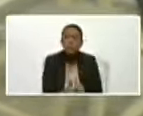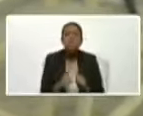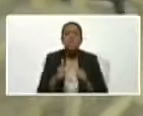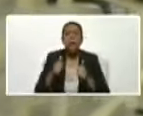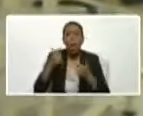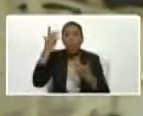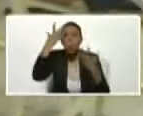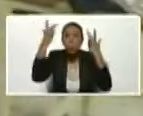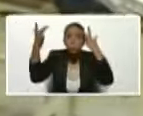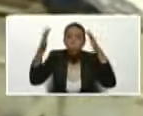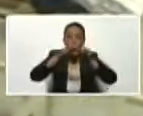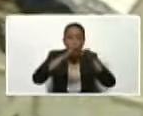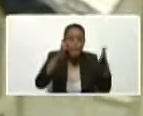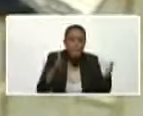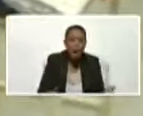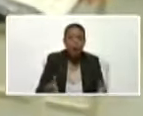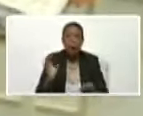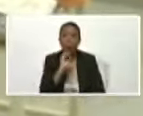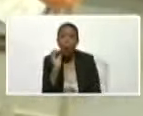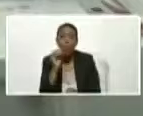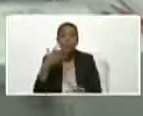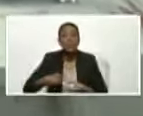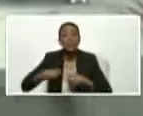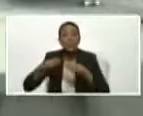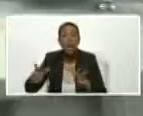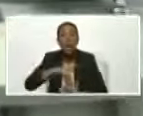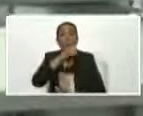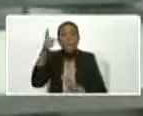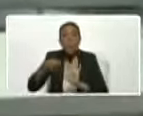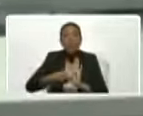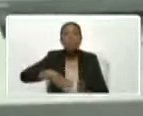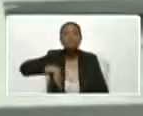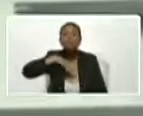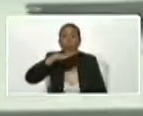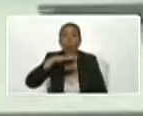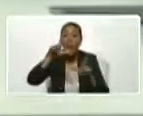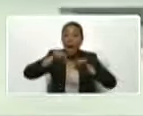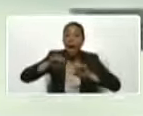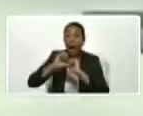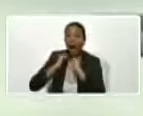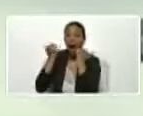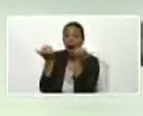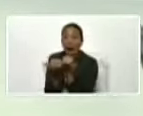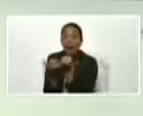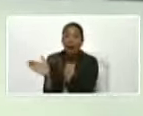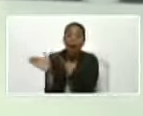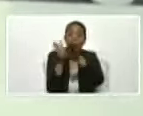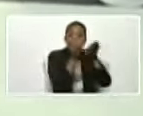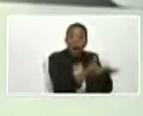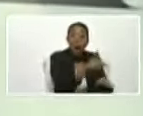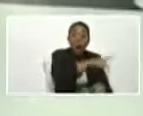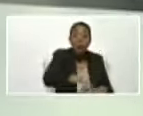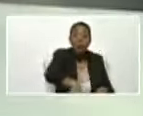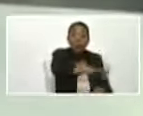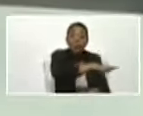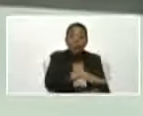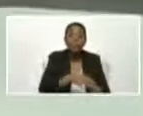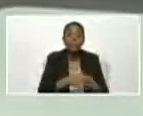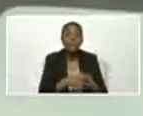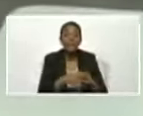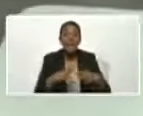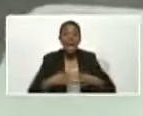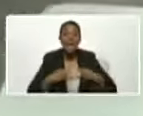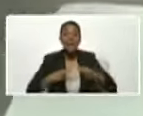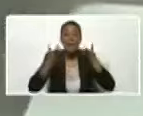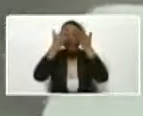sus taburetes también fue dotada presidente la sala de eh atelier